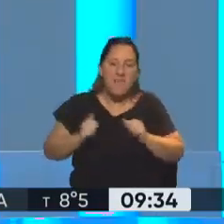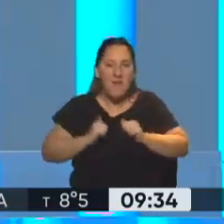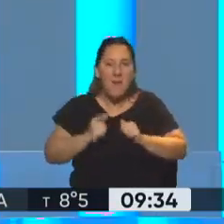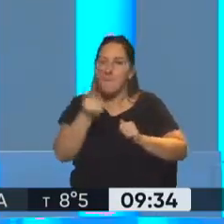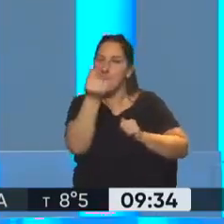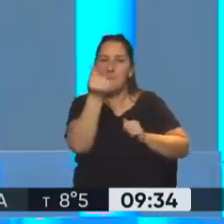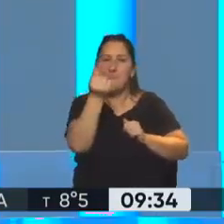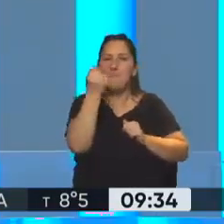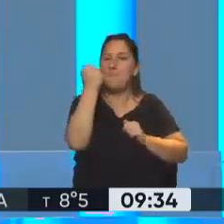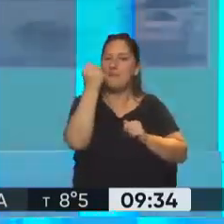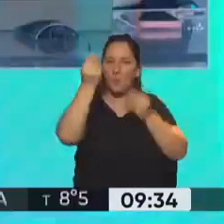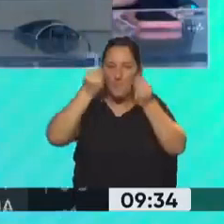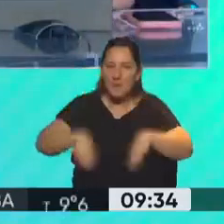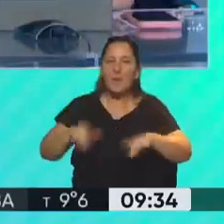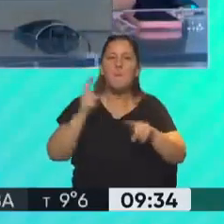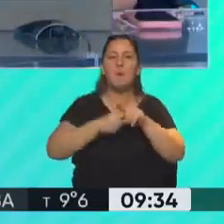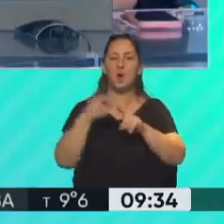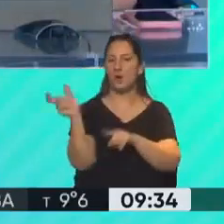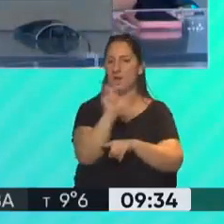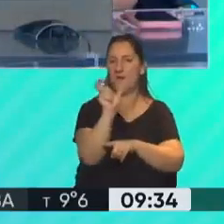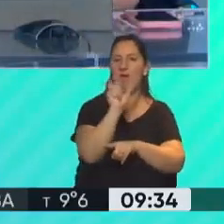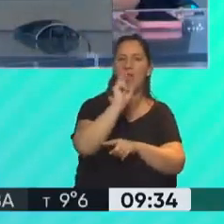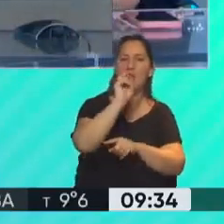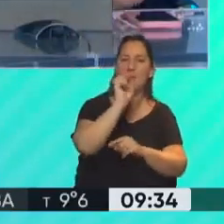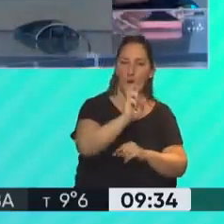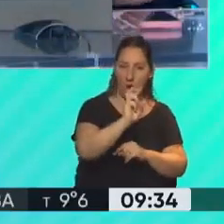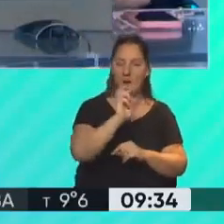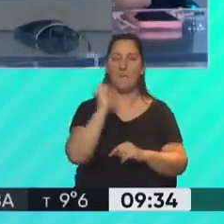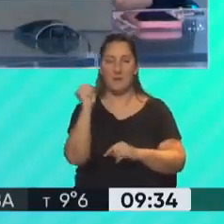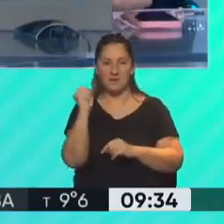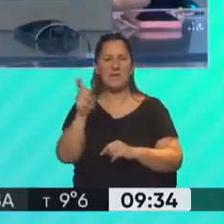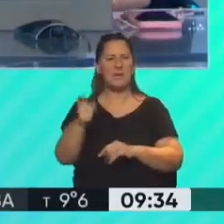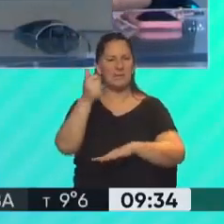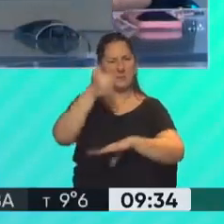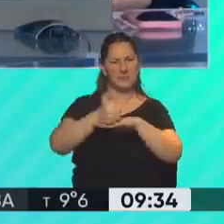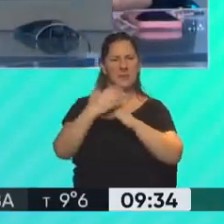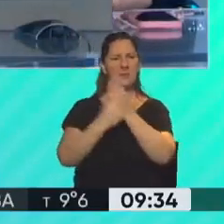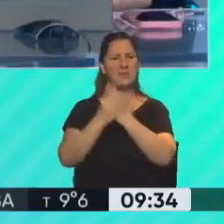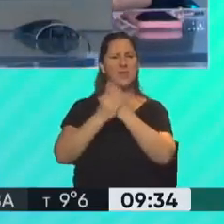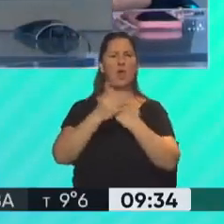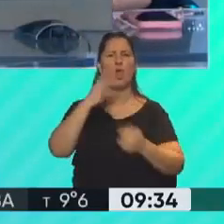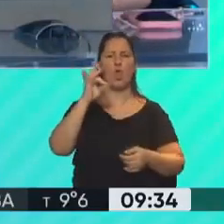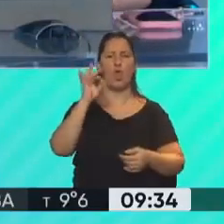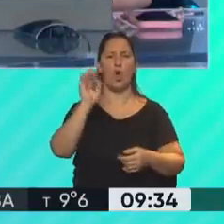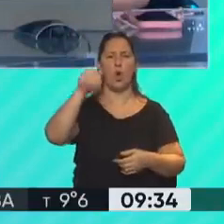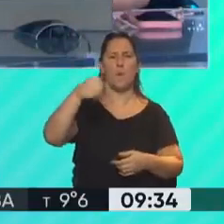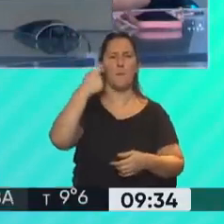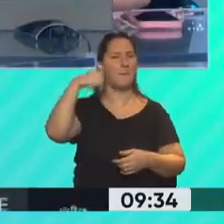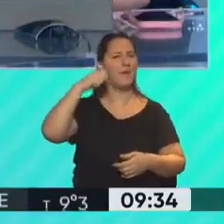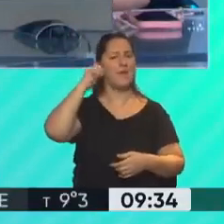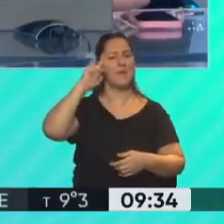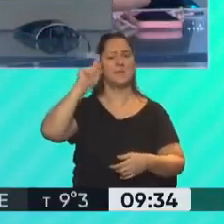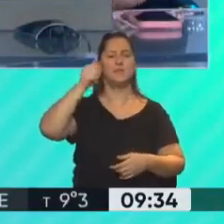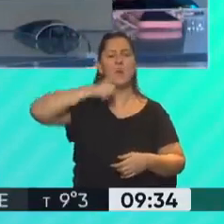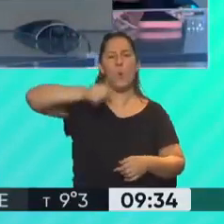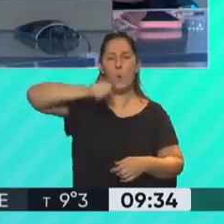sobre todo por la brecha cambiaria y ahí en ese punto también llamaba la atención la presencia del ministro julián domínguez porque porque no se